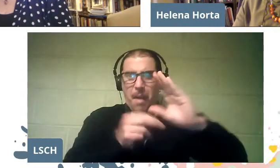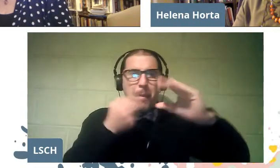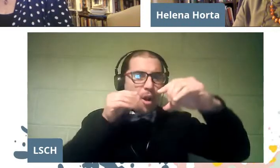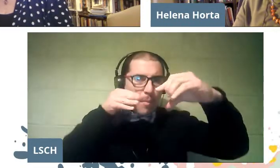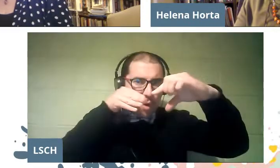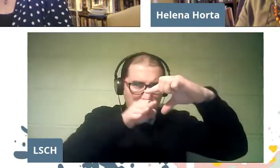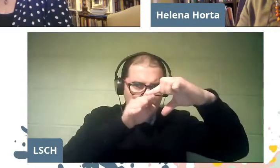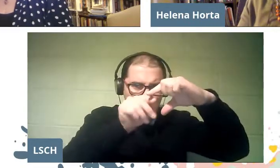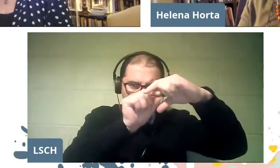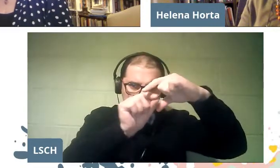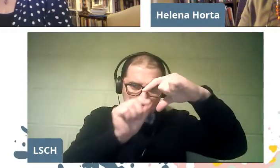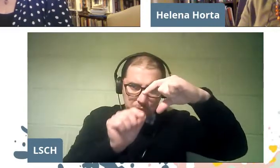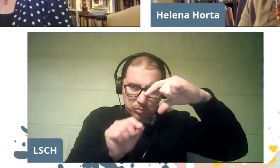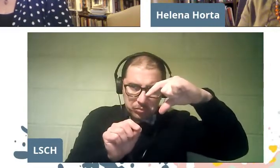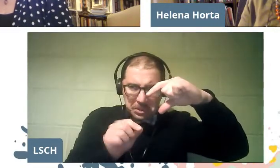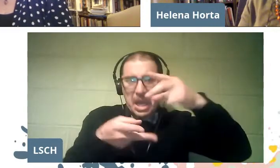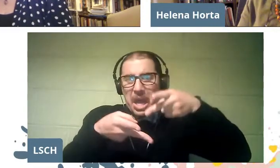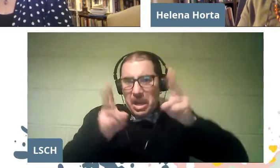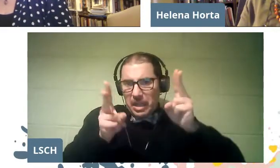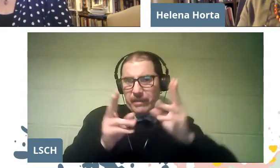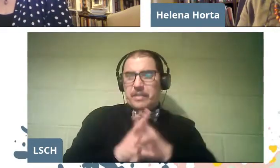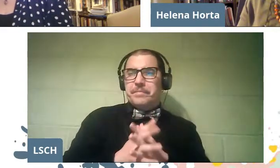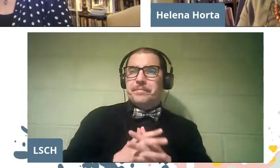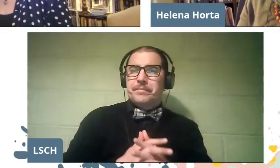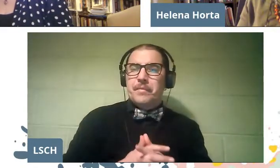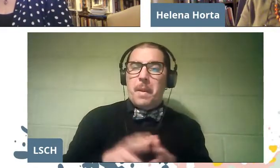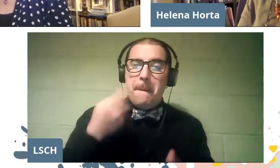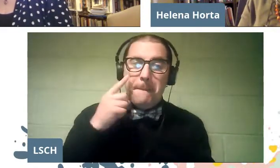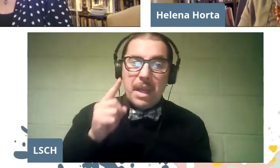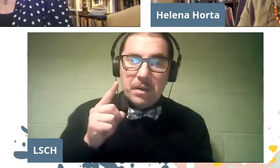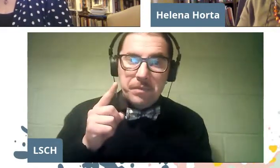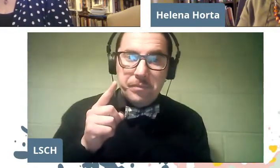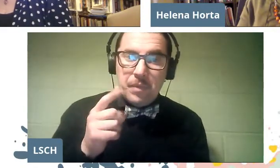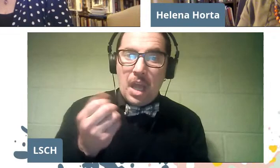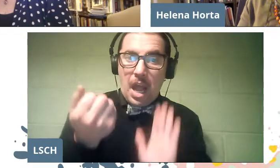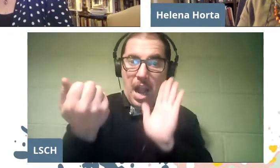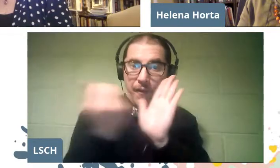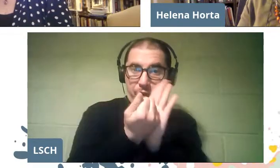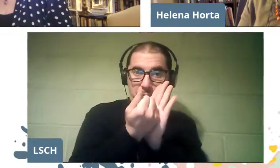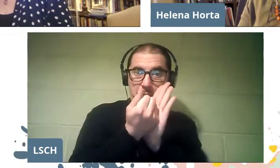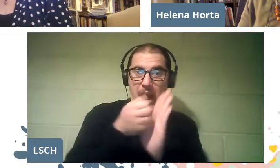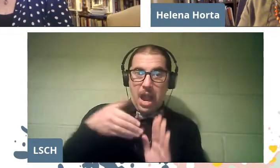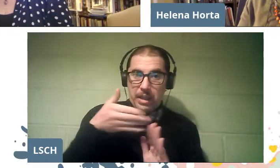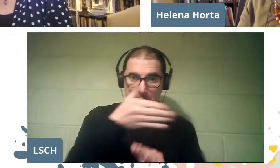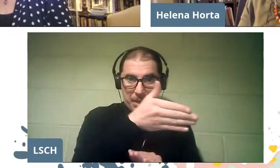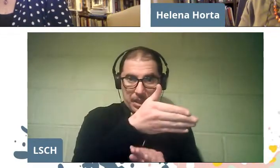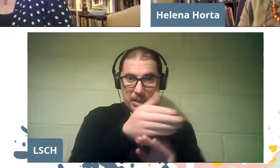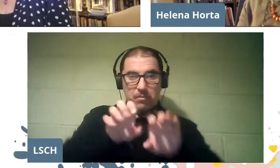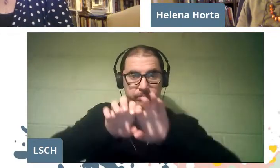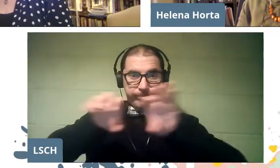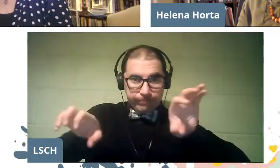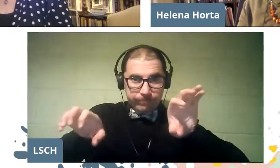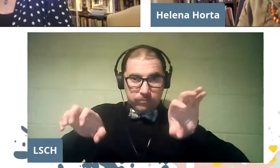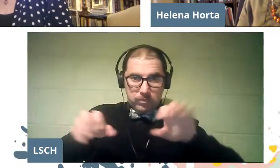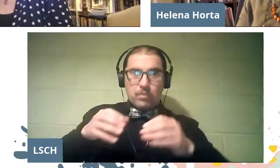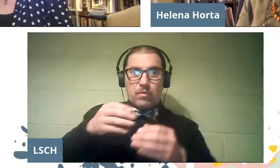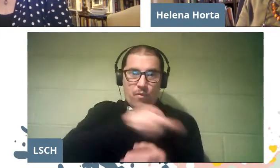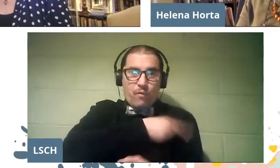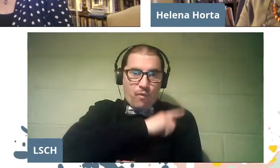jugar con las figuras dentro del fondo. Pero el icono tenía fuerza de por sí.